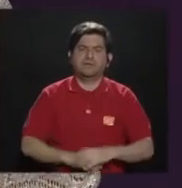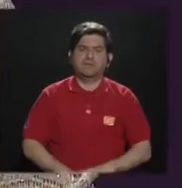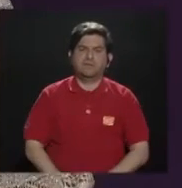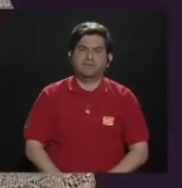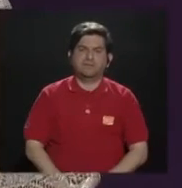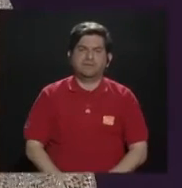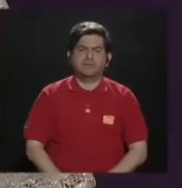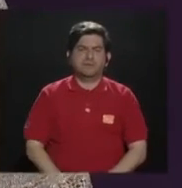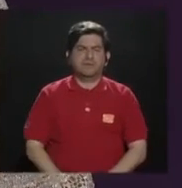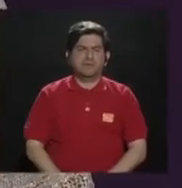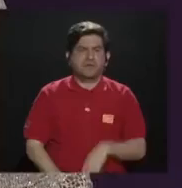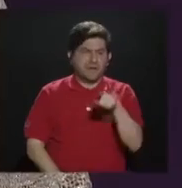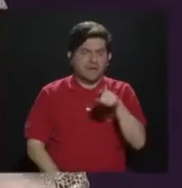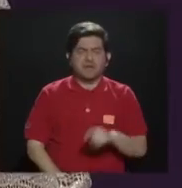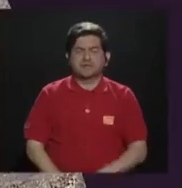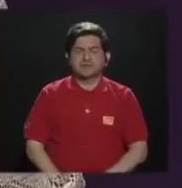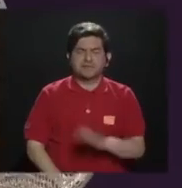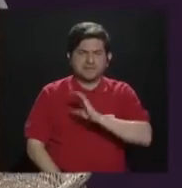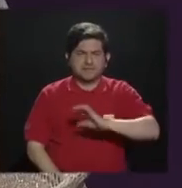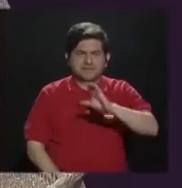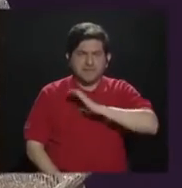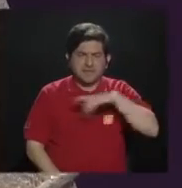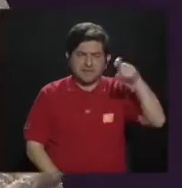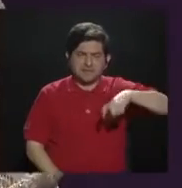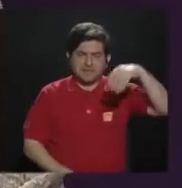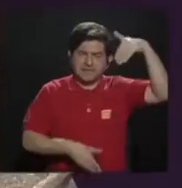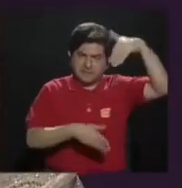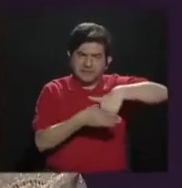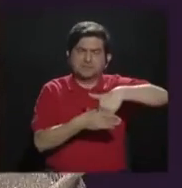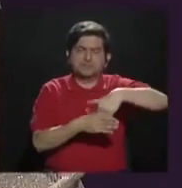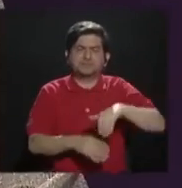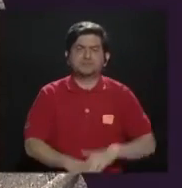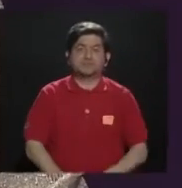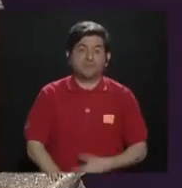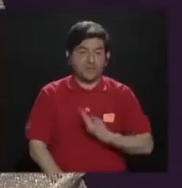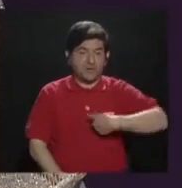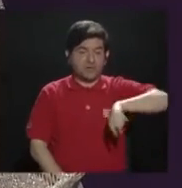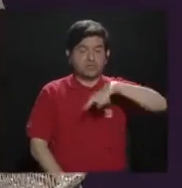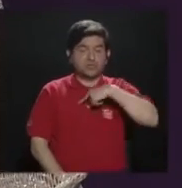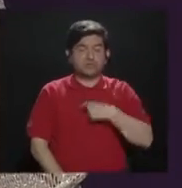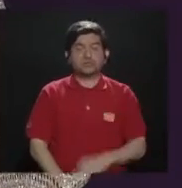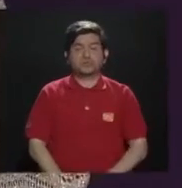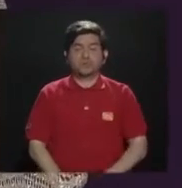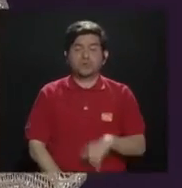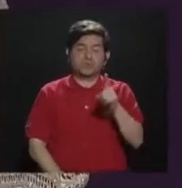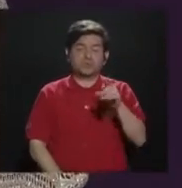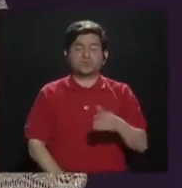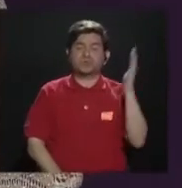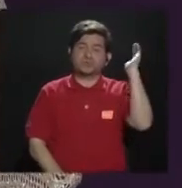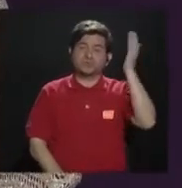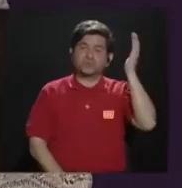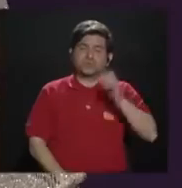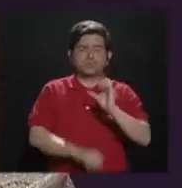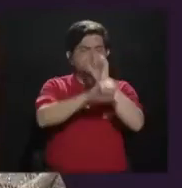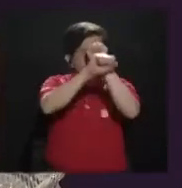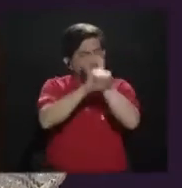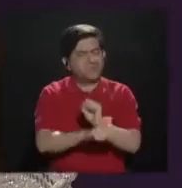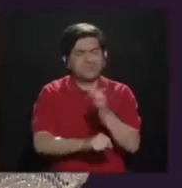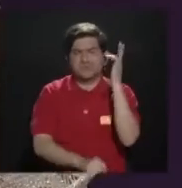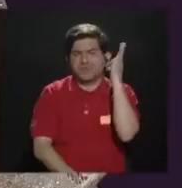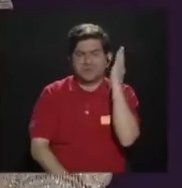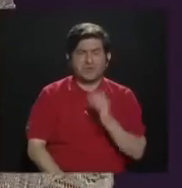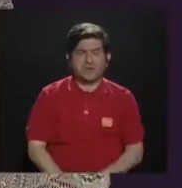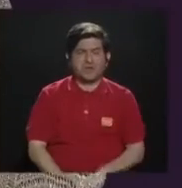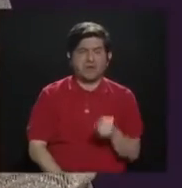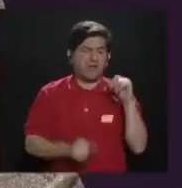esa tejido social donde se debe intervenir. Entonces, si nosotros vamos con un discurso tradicional como mujeres, lo que vamos a